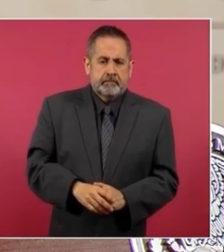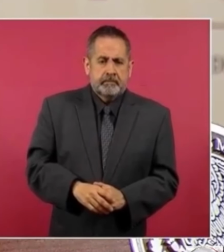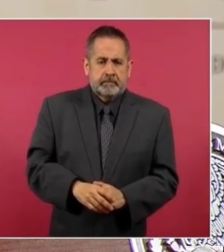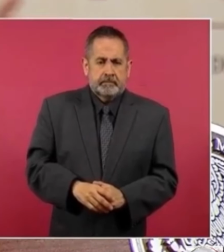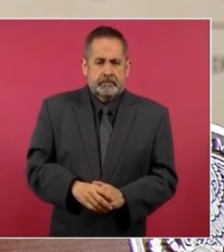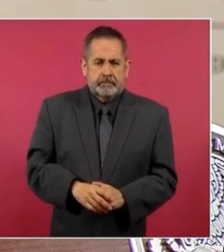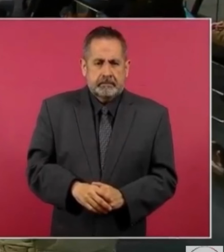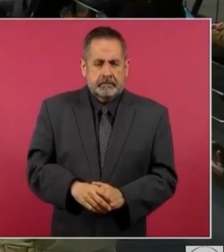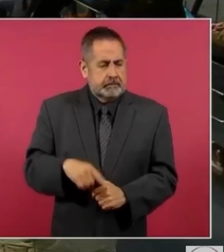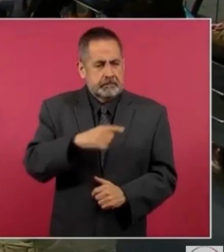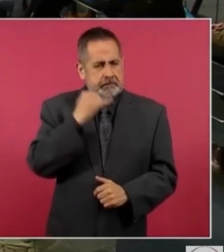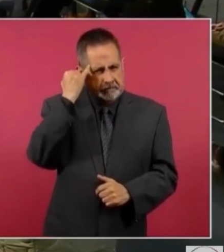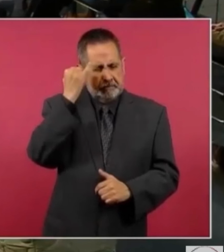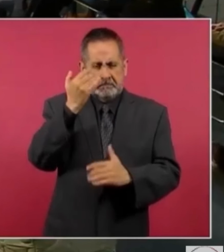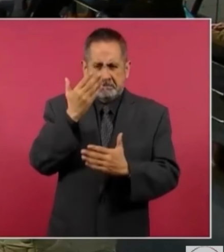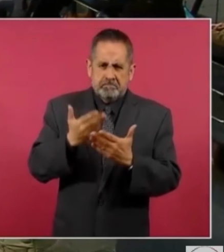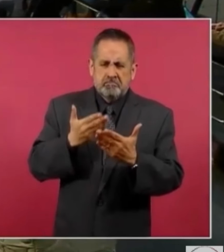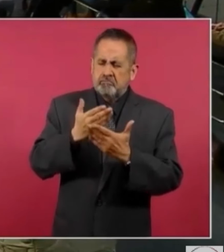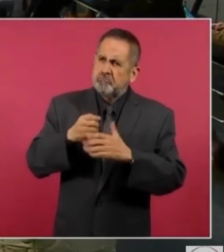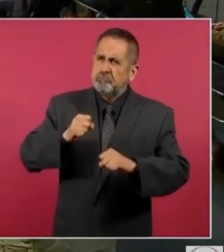se propuso llegar al poder